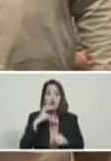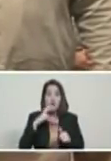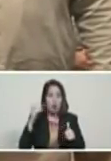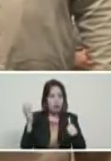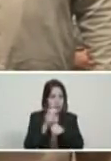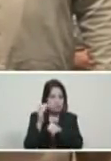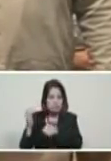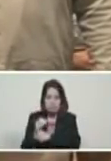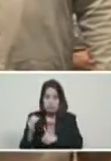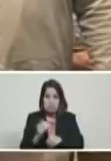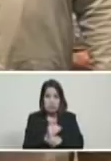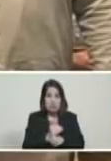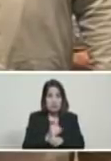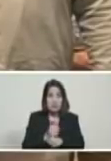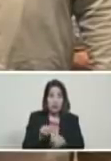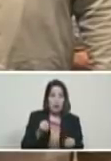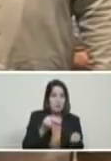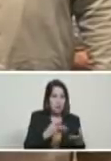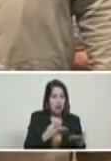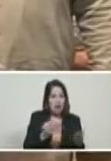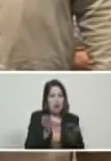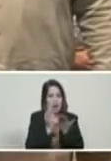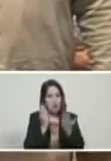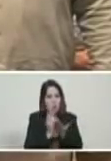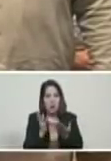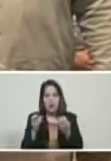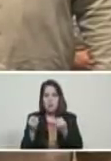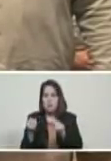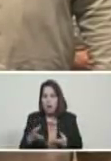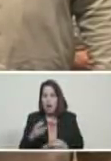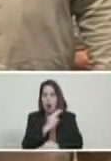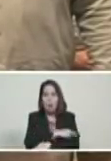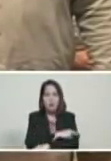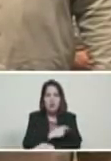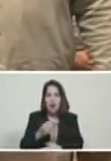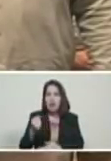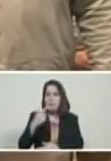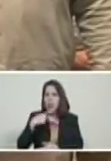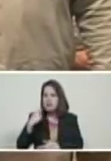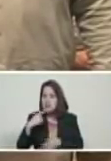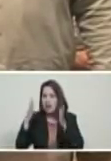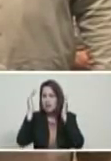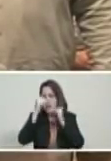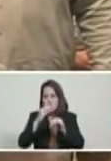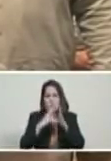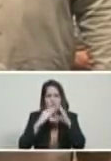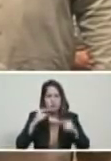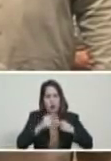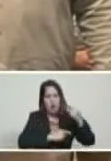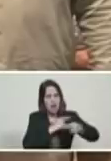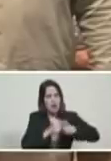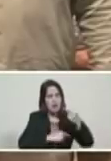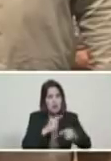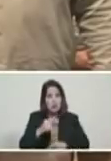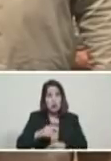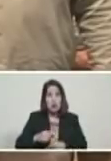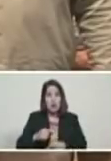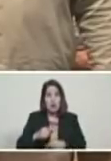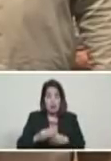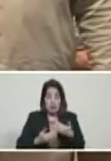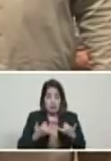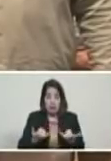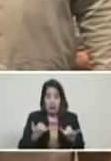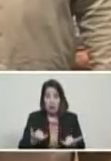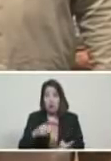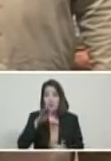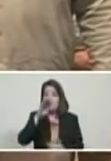va a las escuelas, a los hospitales, a las medicinas, a la atención de esas generaciones que están formando y las que están por venir.